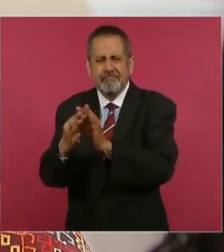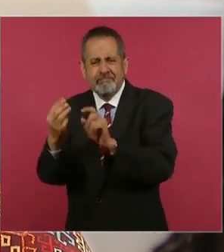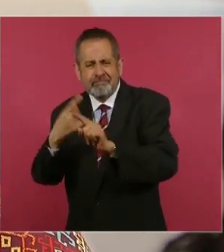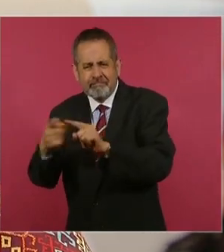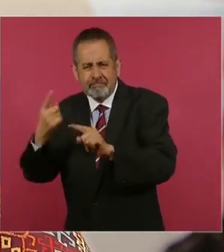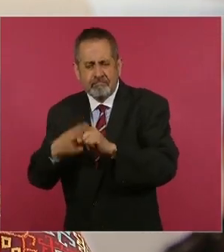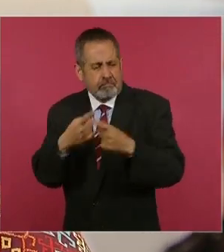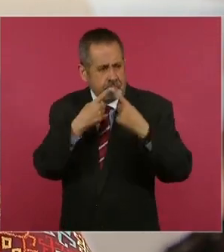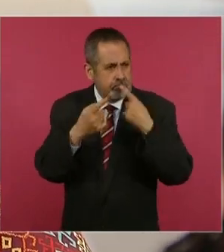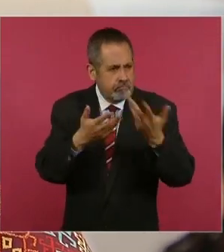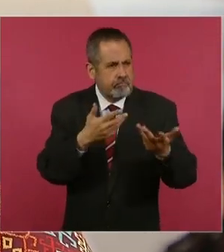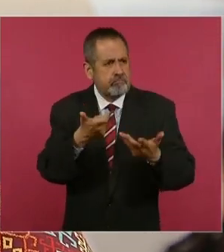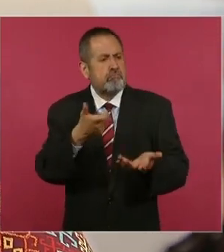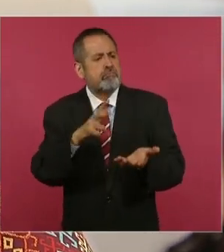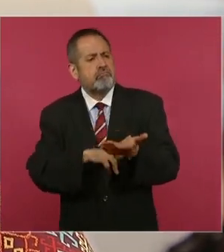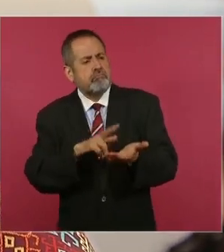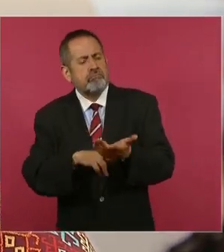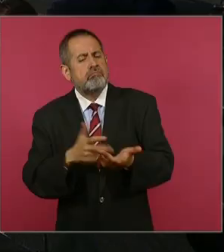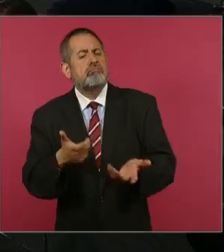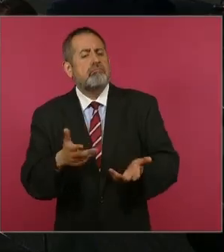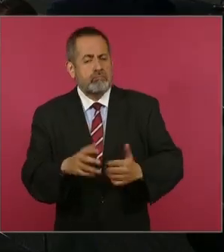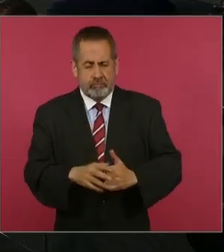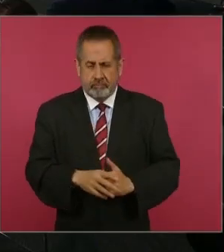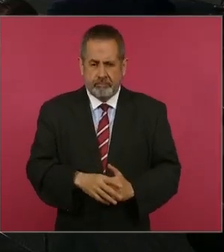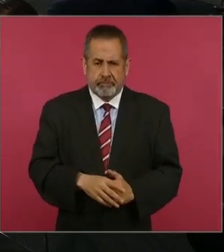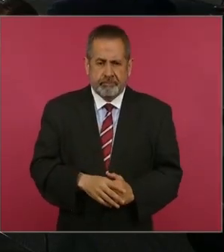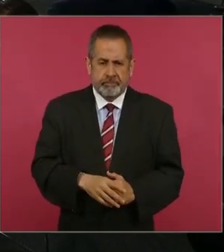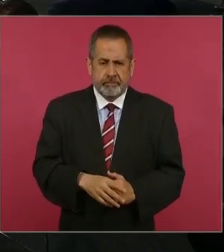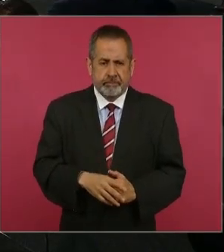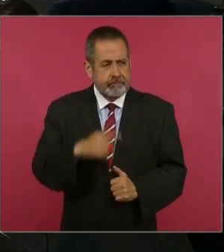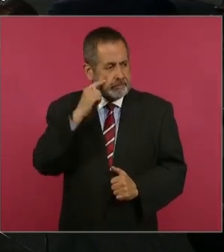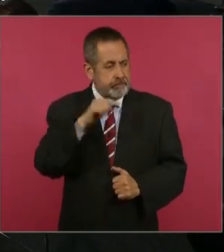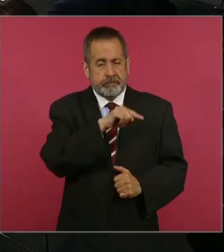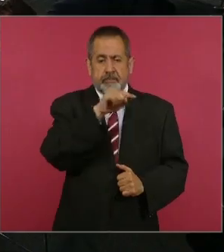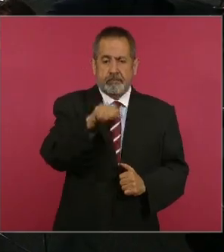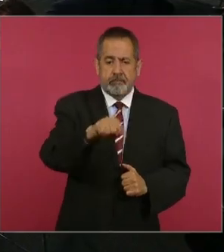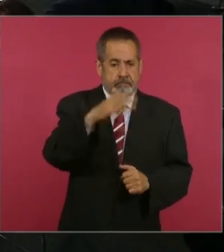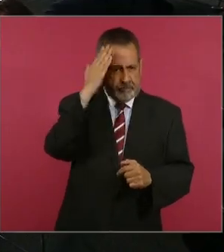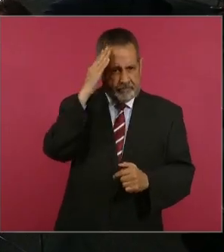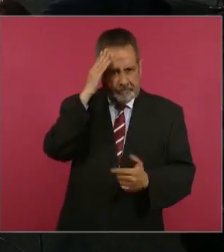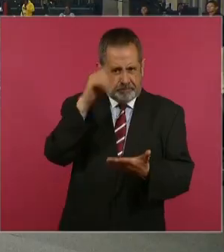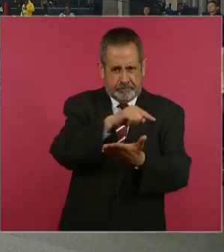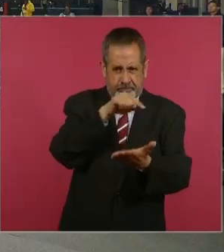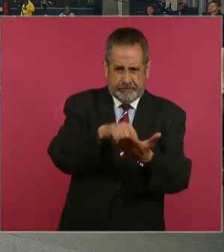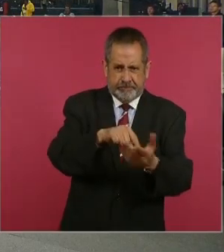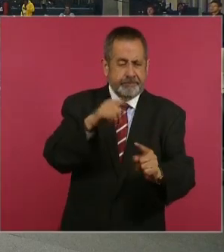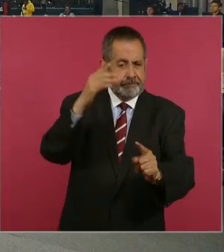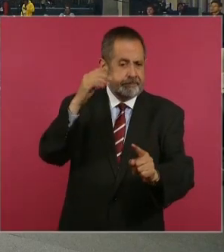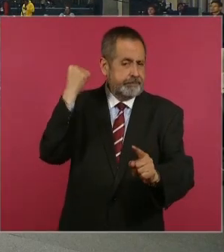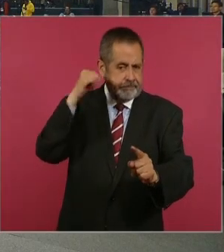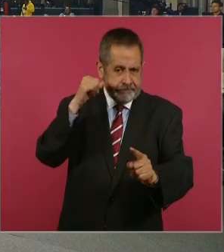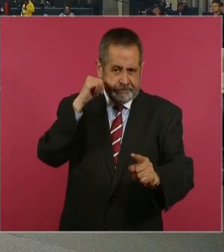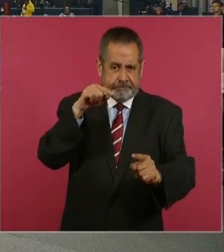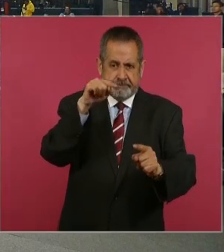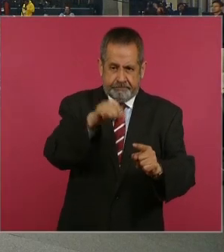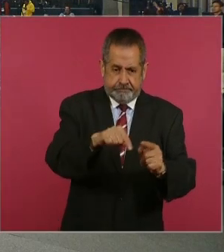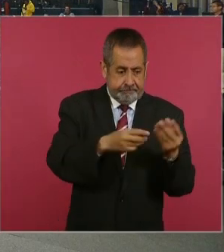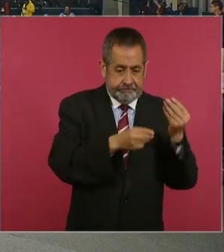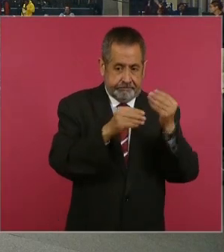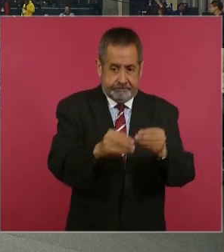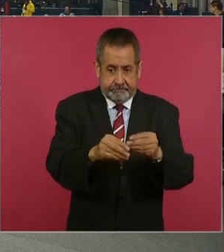construcción para poner centros en Acapulco de distribución de